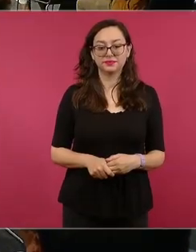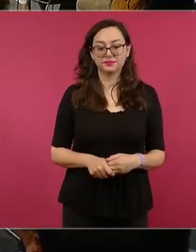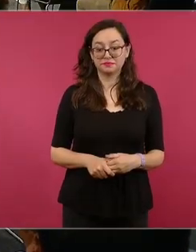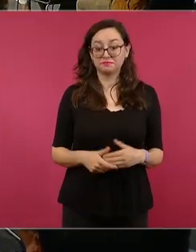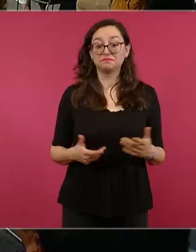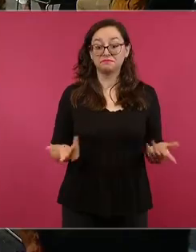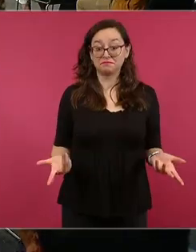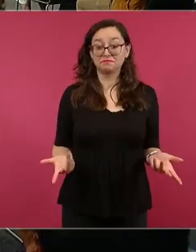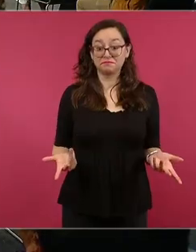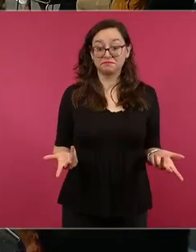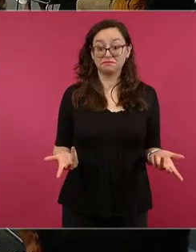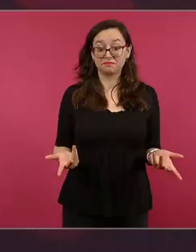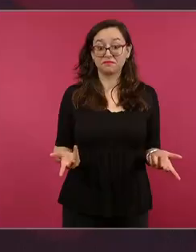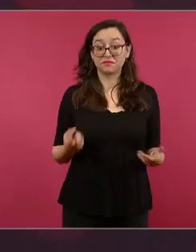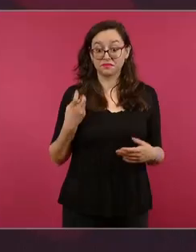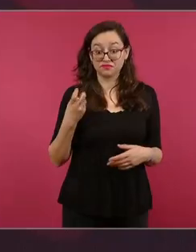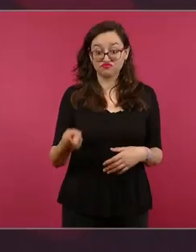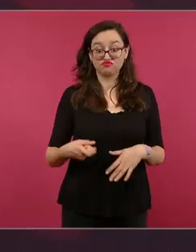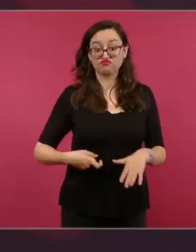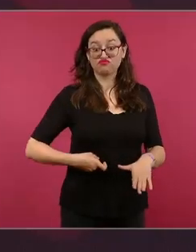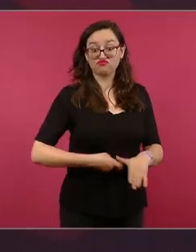Esa estrategia de maiceo